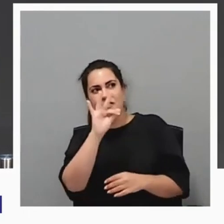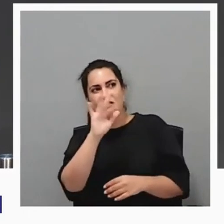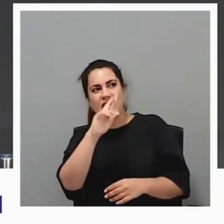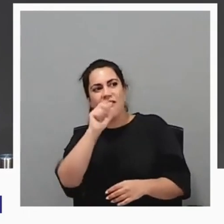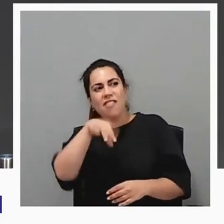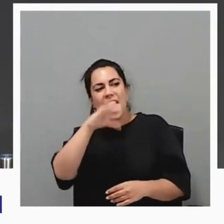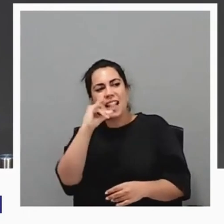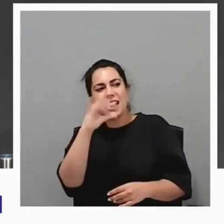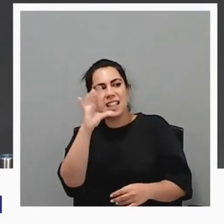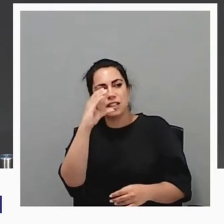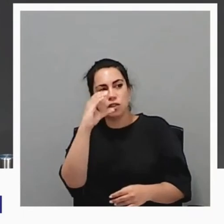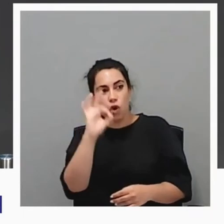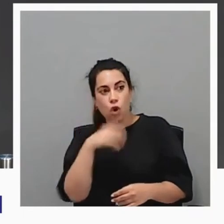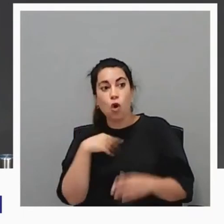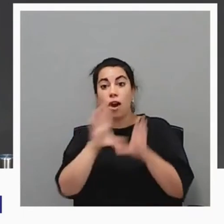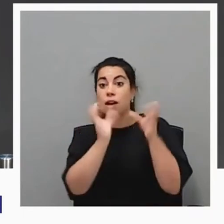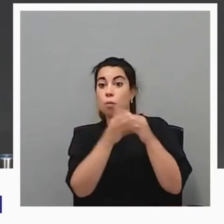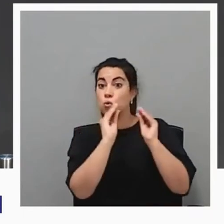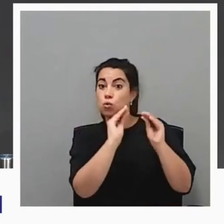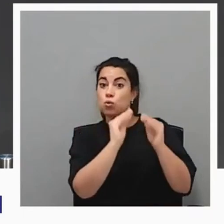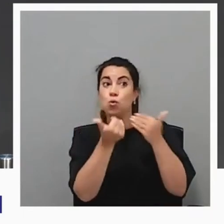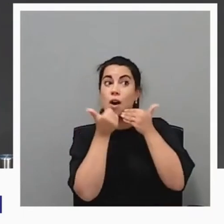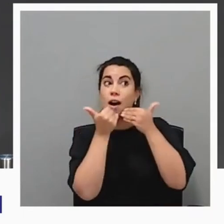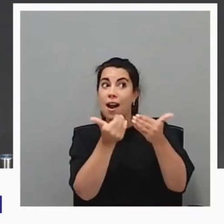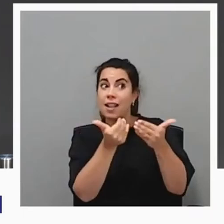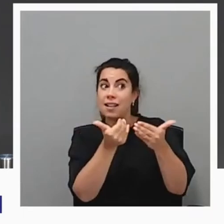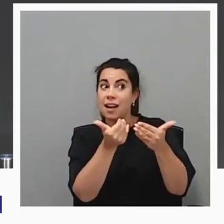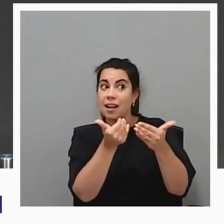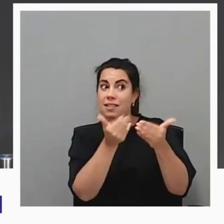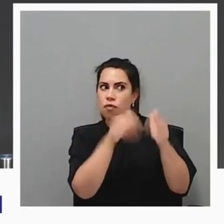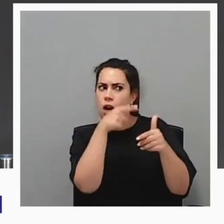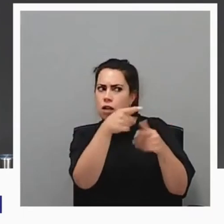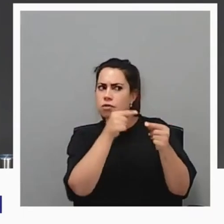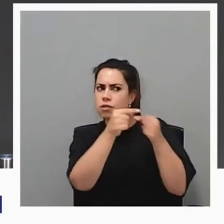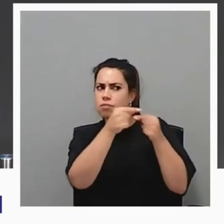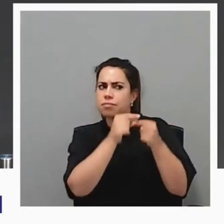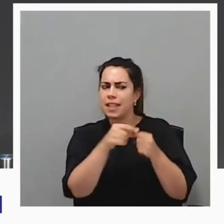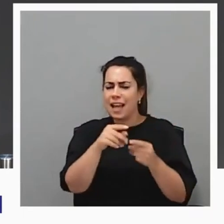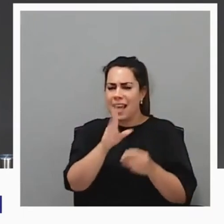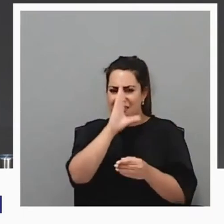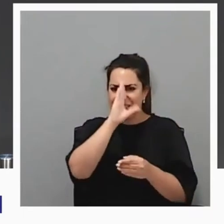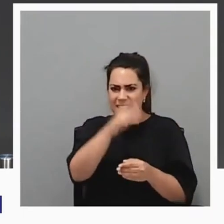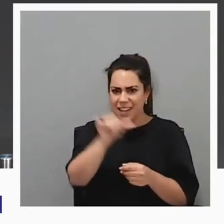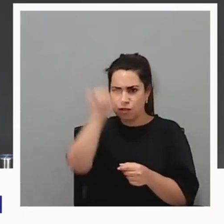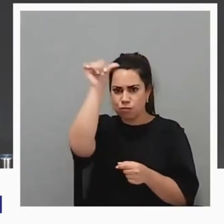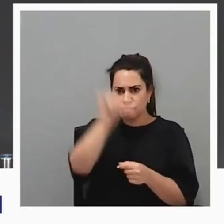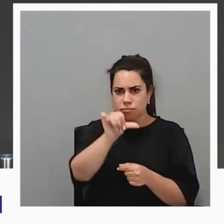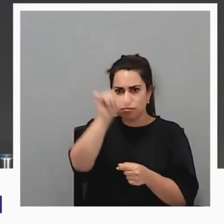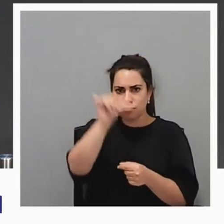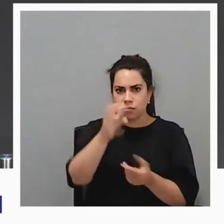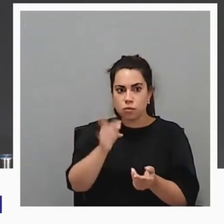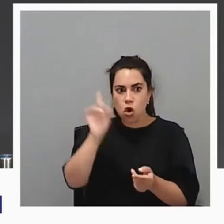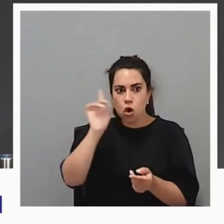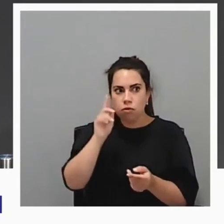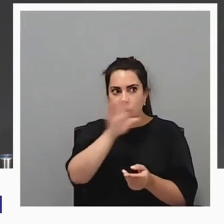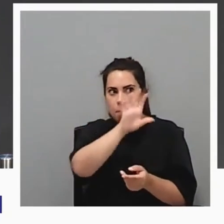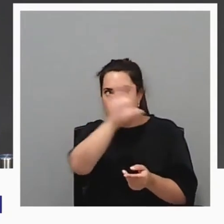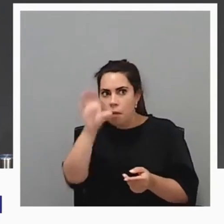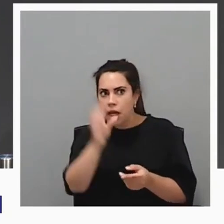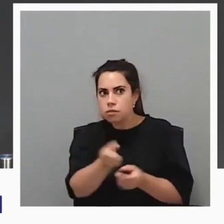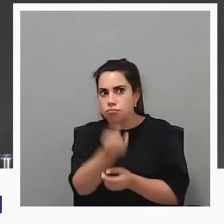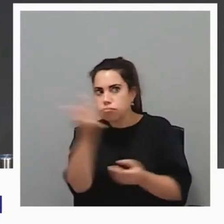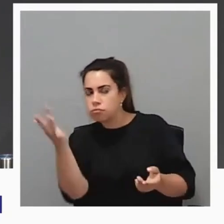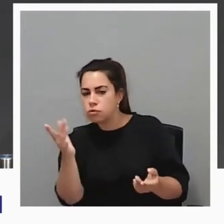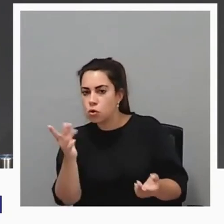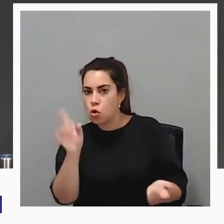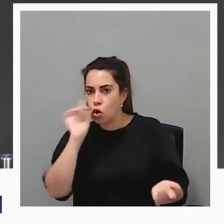su equipo nos están disfrutando por streaming. No sé desde qué número de países. Y puede haber gente que ahora mismo te